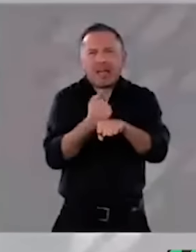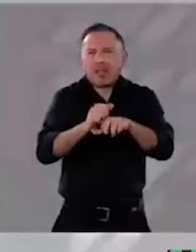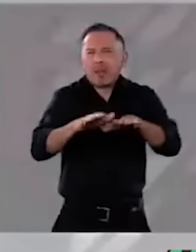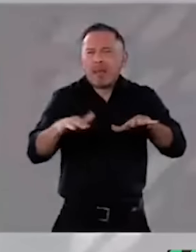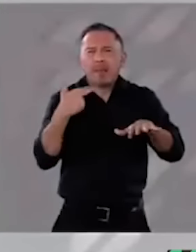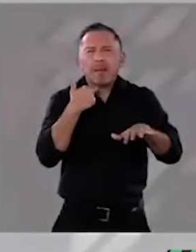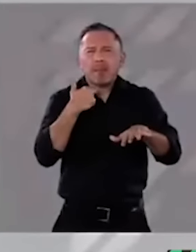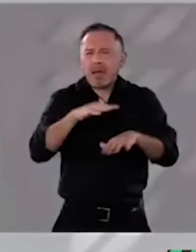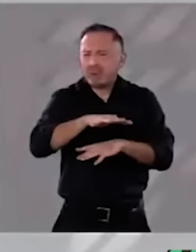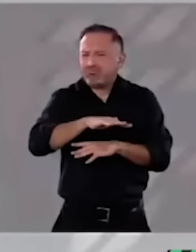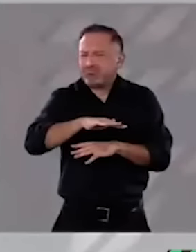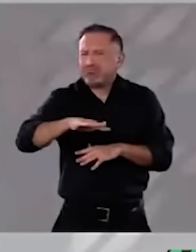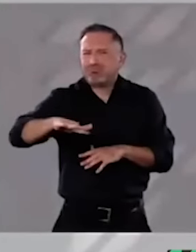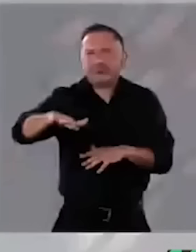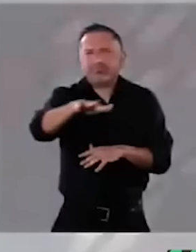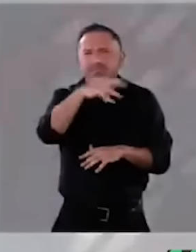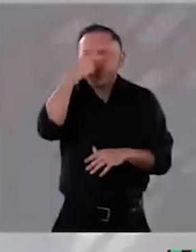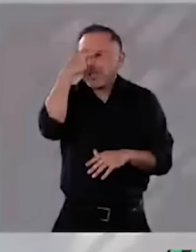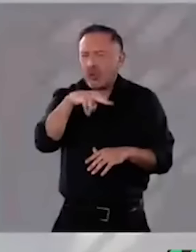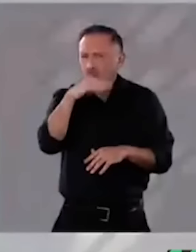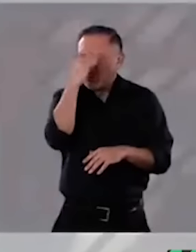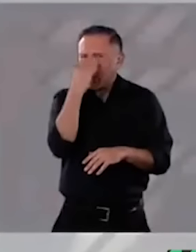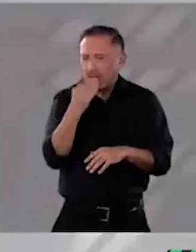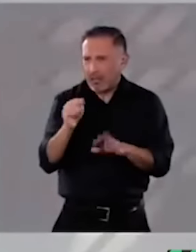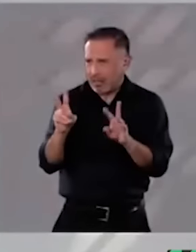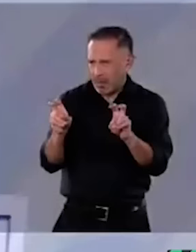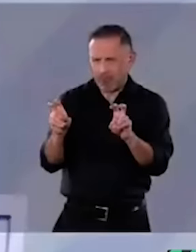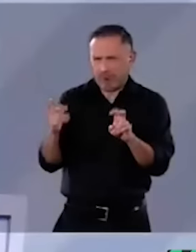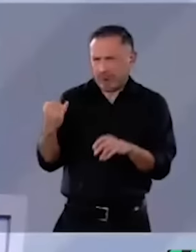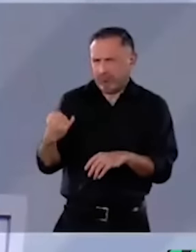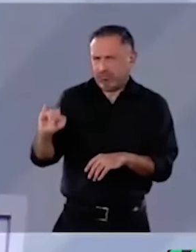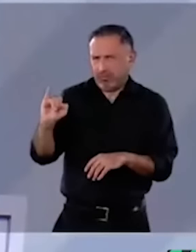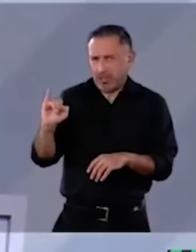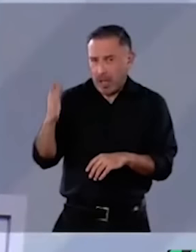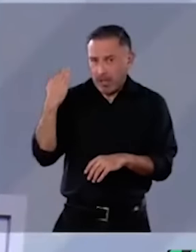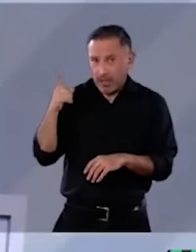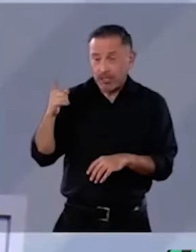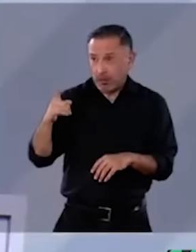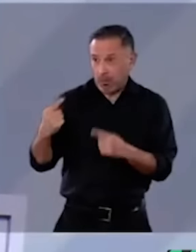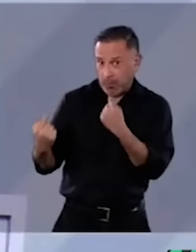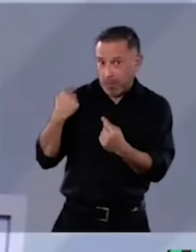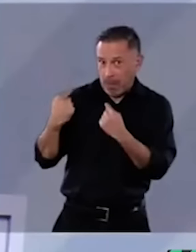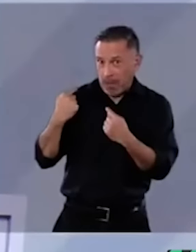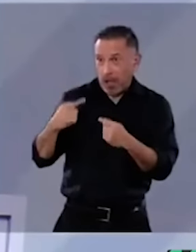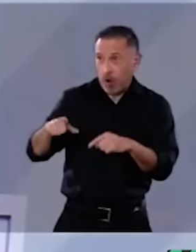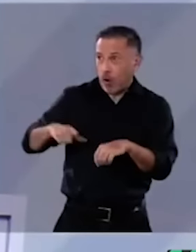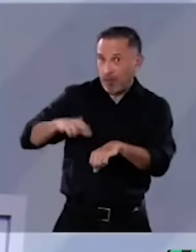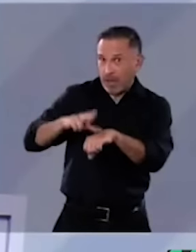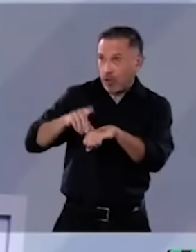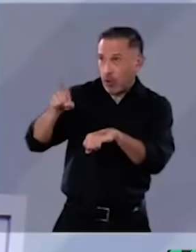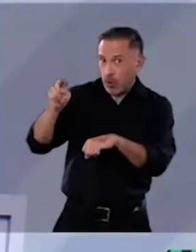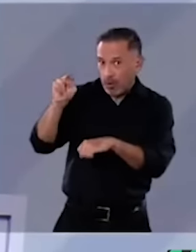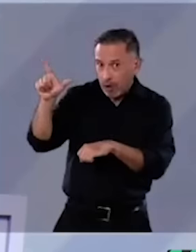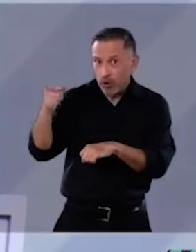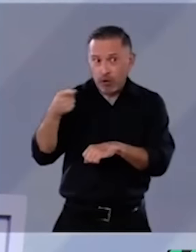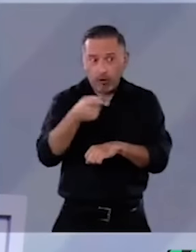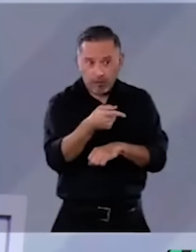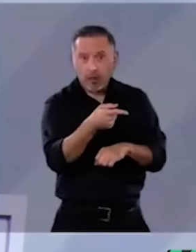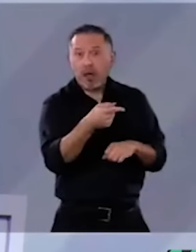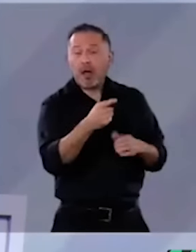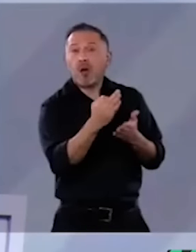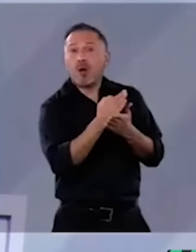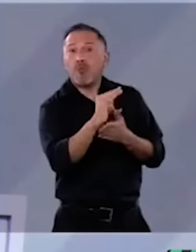tema me parece absurdo. A mí me ha cuestionado por lo que hace el gobernador de Nuevo León. A la candidata de Morena la ha cuestionado por lo que hace el presidente.